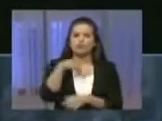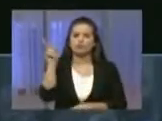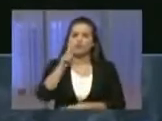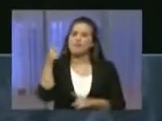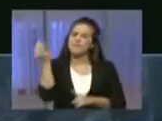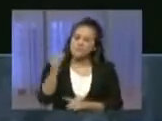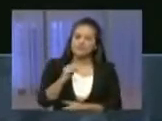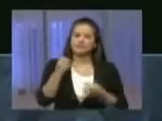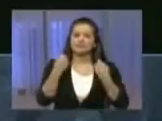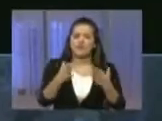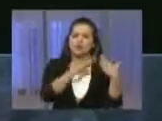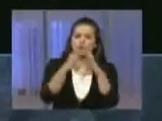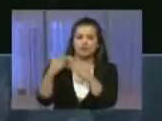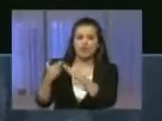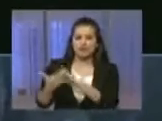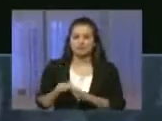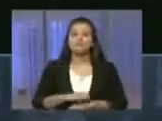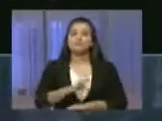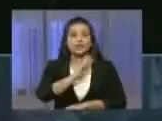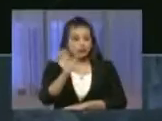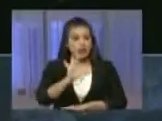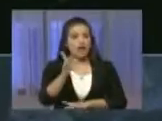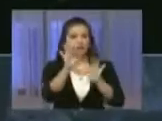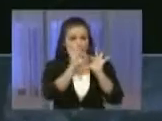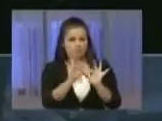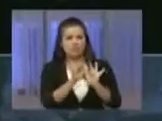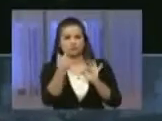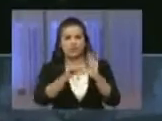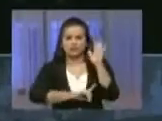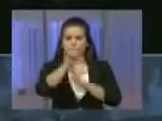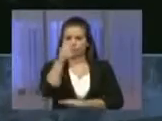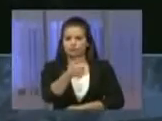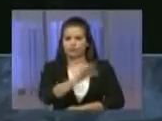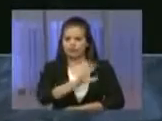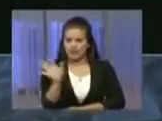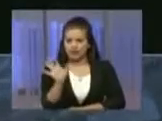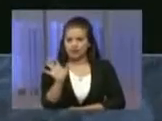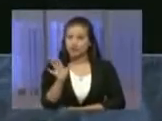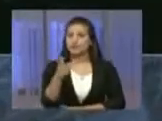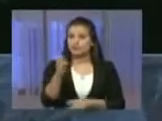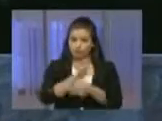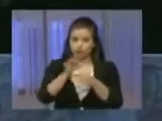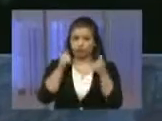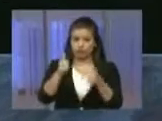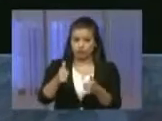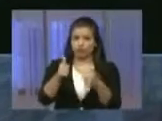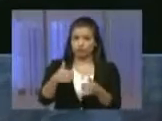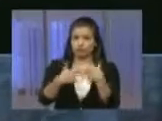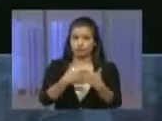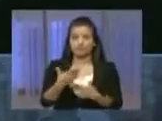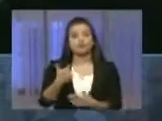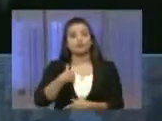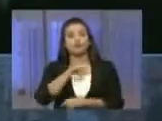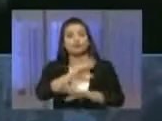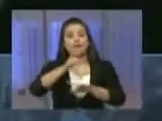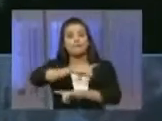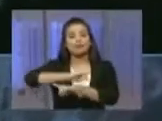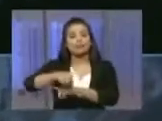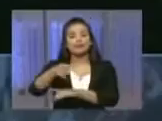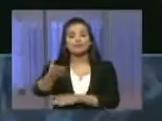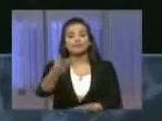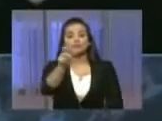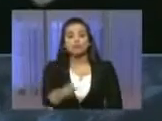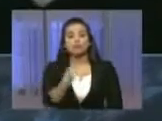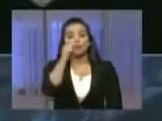comunidades ya tenemos el modelo es exitoso está funcionando yo le acabo de dar la orden al